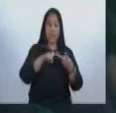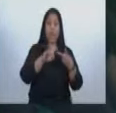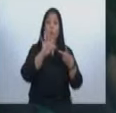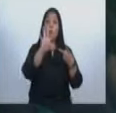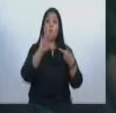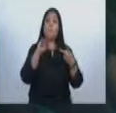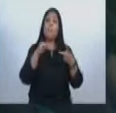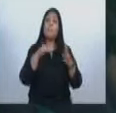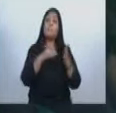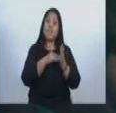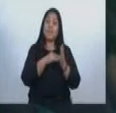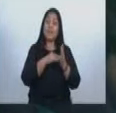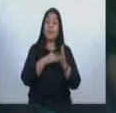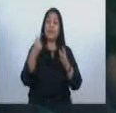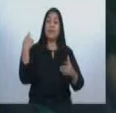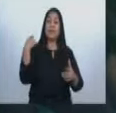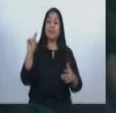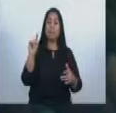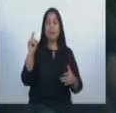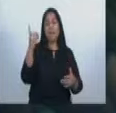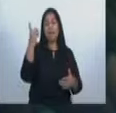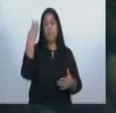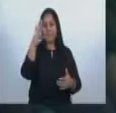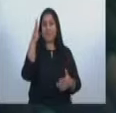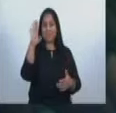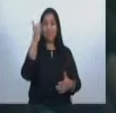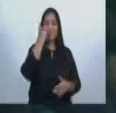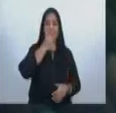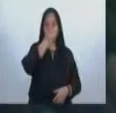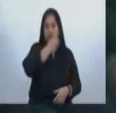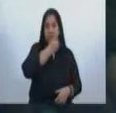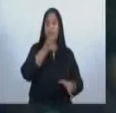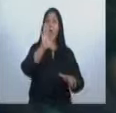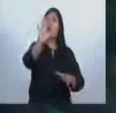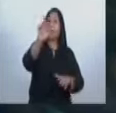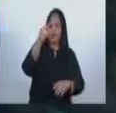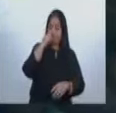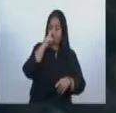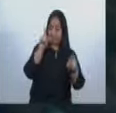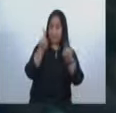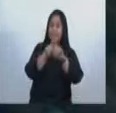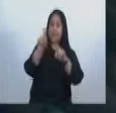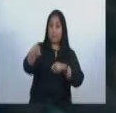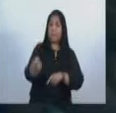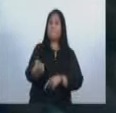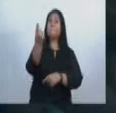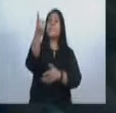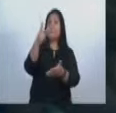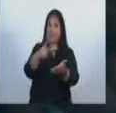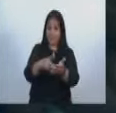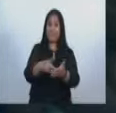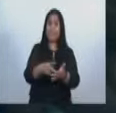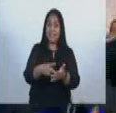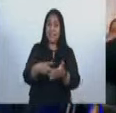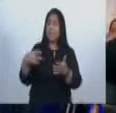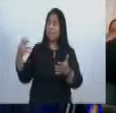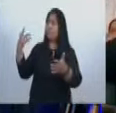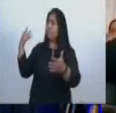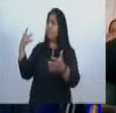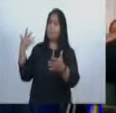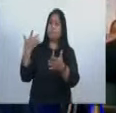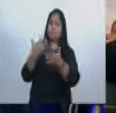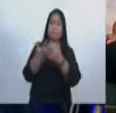4000 por para nivel básico y diversificado a propósito Es la primera vez en más de 10